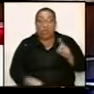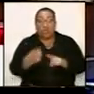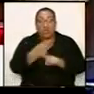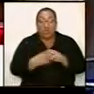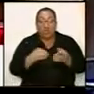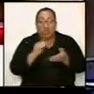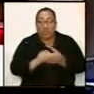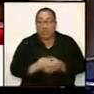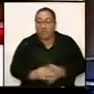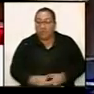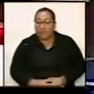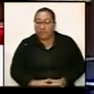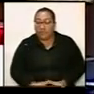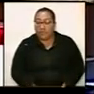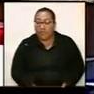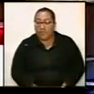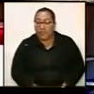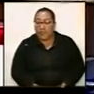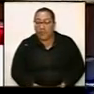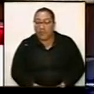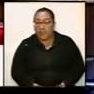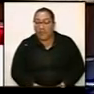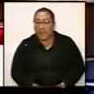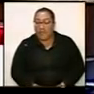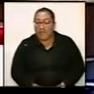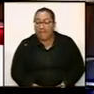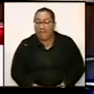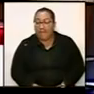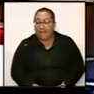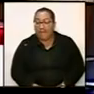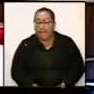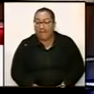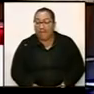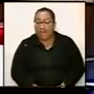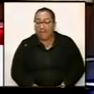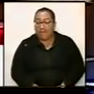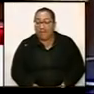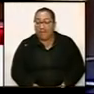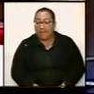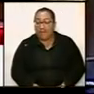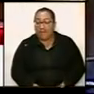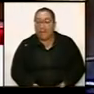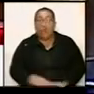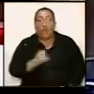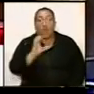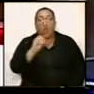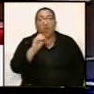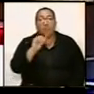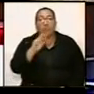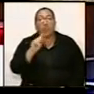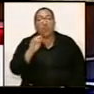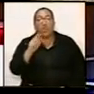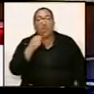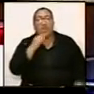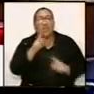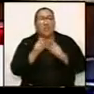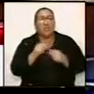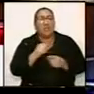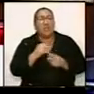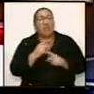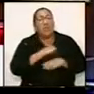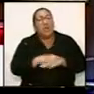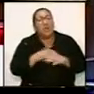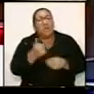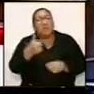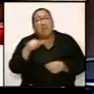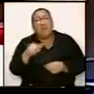todavía, señores, las consultorías doradas, inútiles, que aquí se ha manifestado, y si